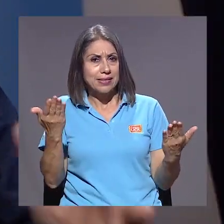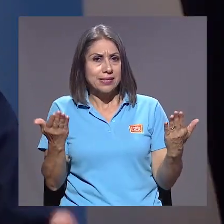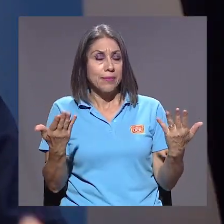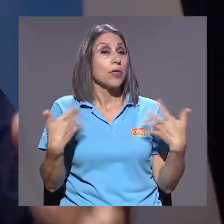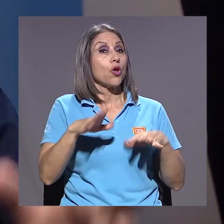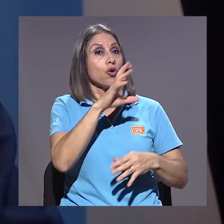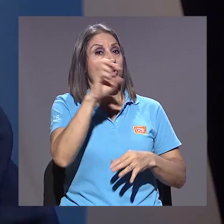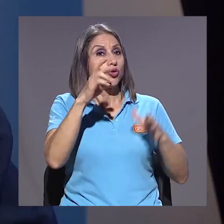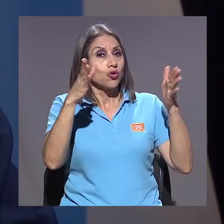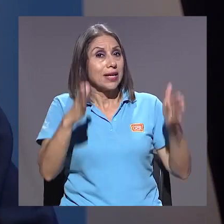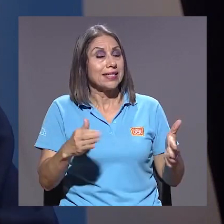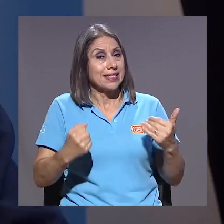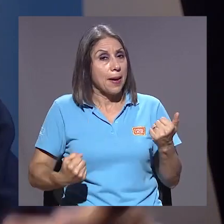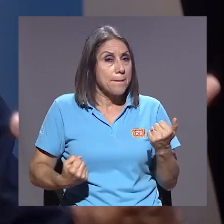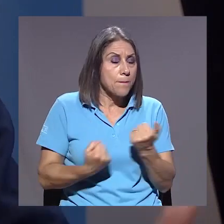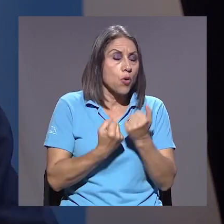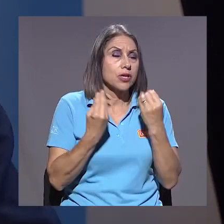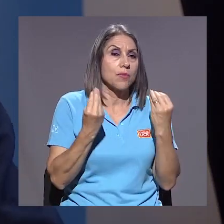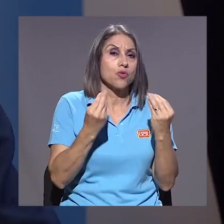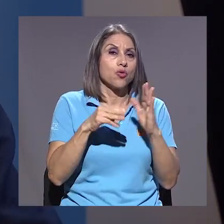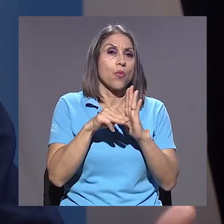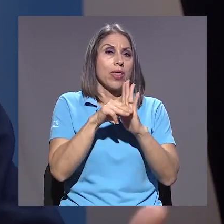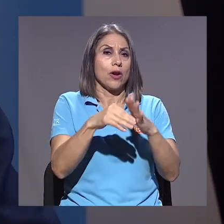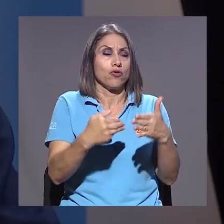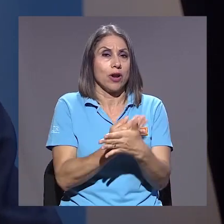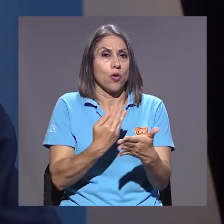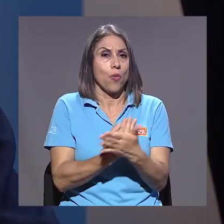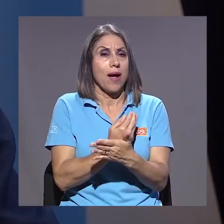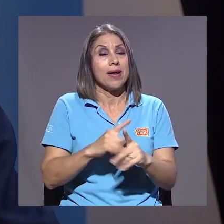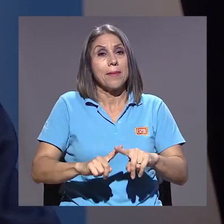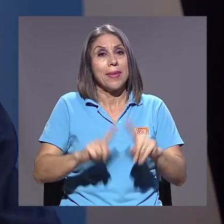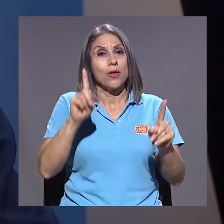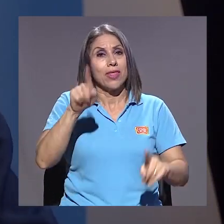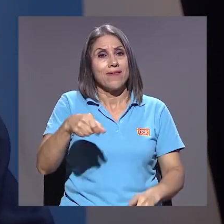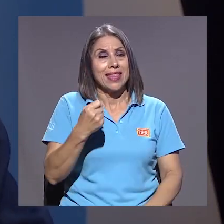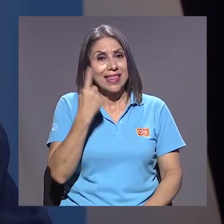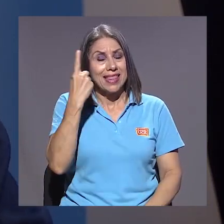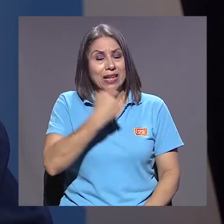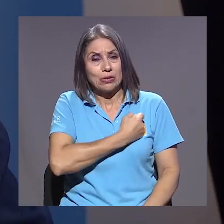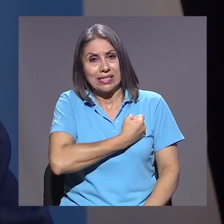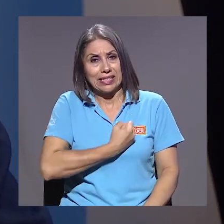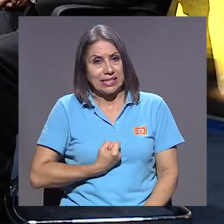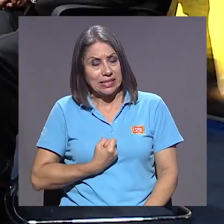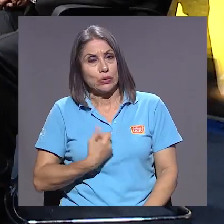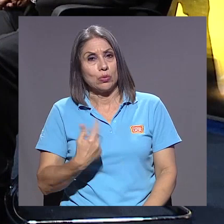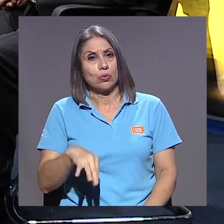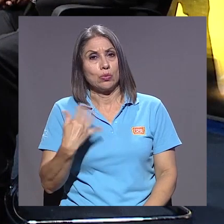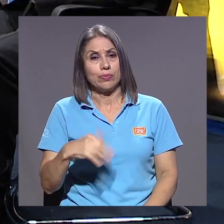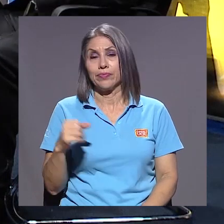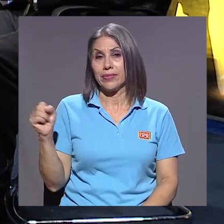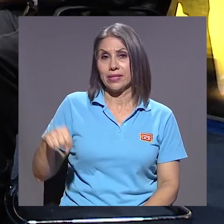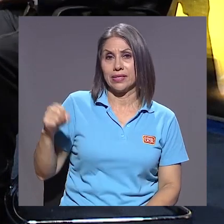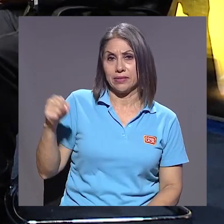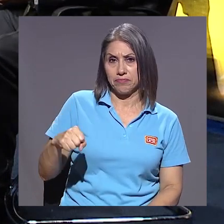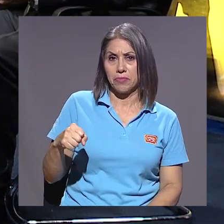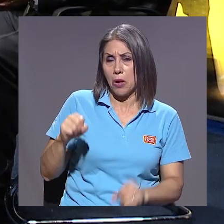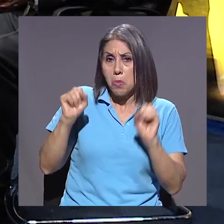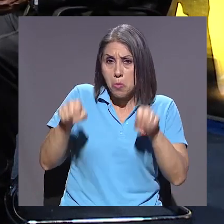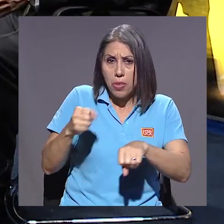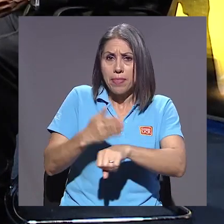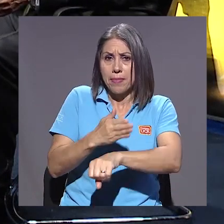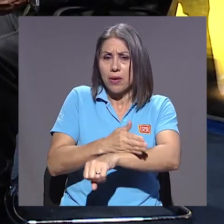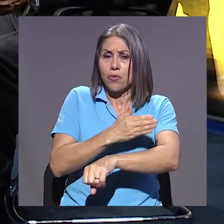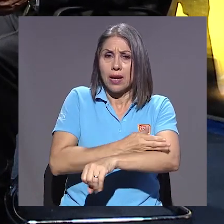el modelo renovable, pero tienen que entender que van a tener que hacer un sacrificio un poquito mayor. Sí, y hay áreas de mejora. Por